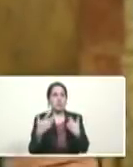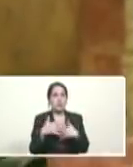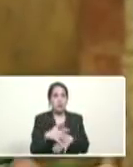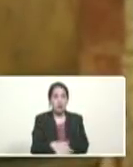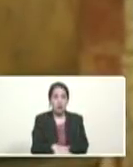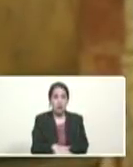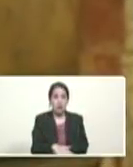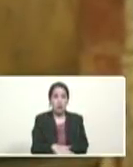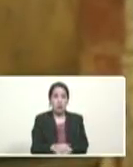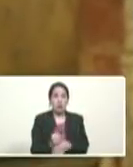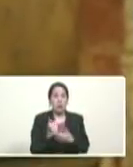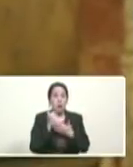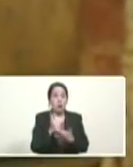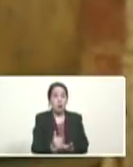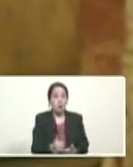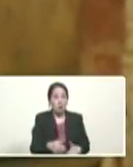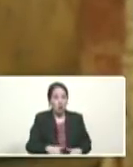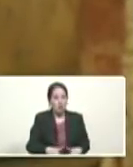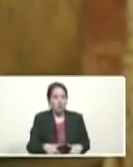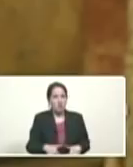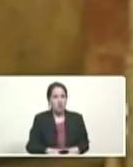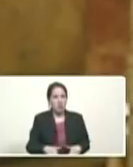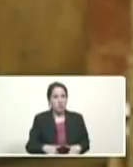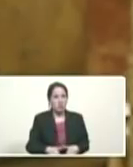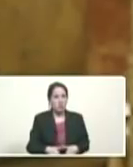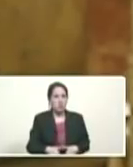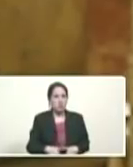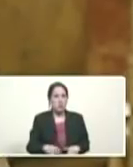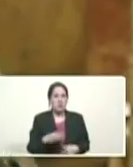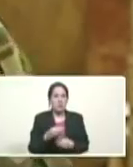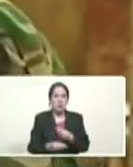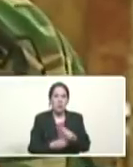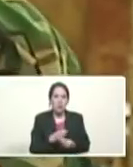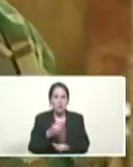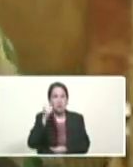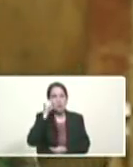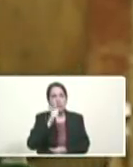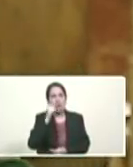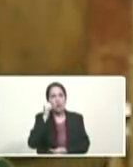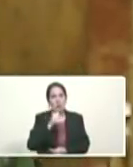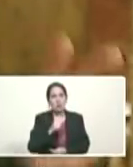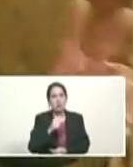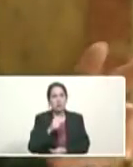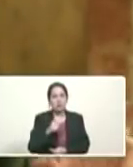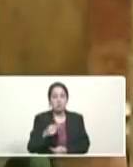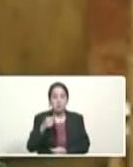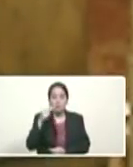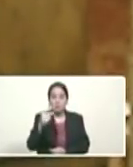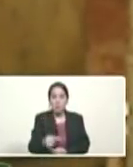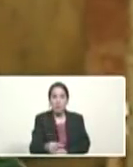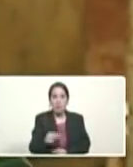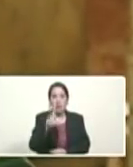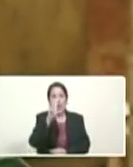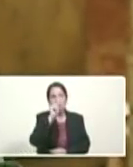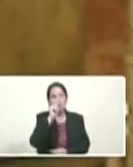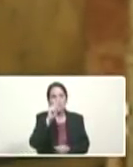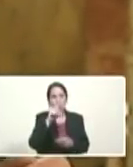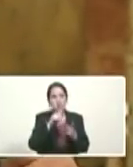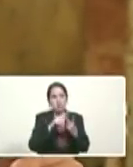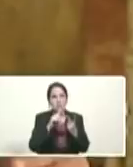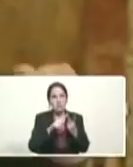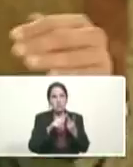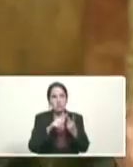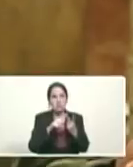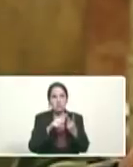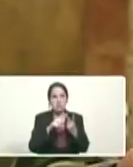que contribuyan al esfuerzo que vamos a tener el día sábado que 10 mañana que es el segundo momento y es el momento